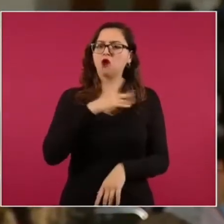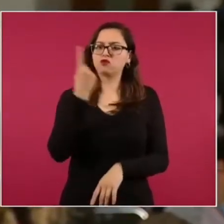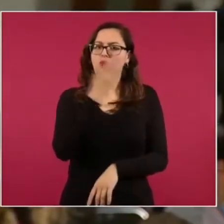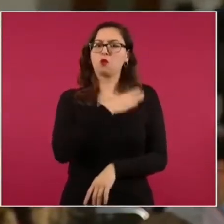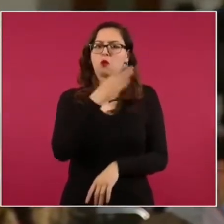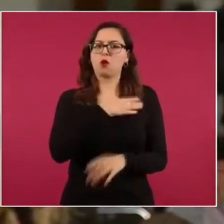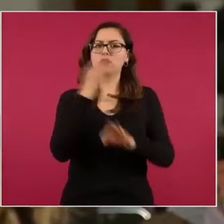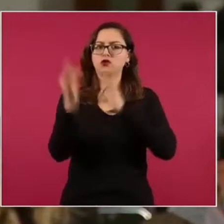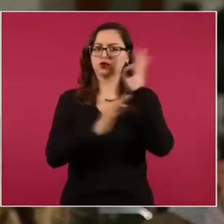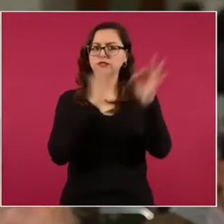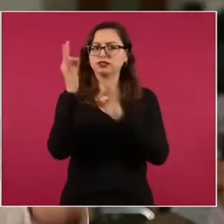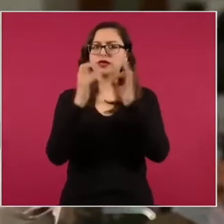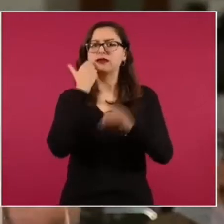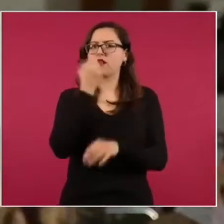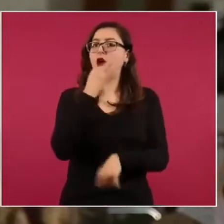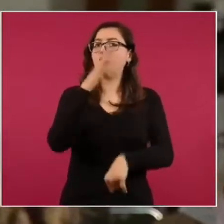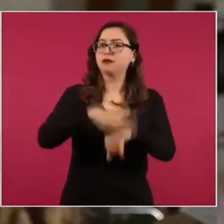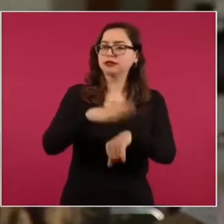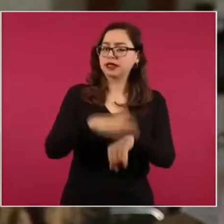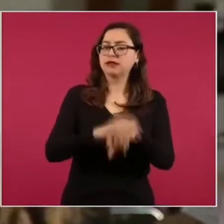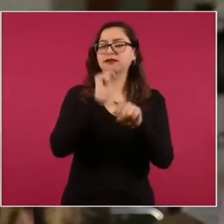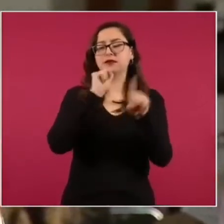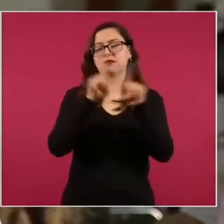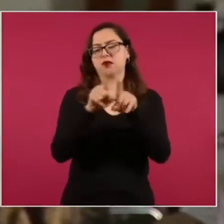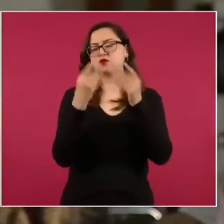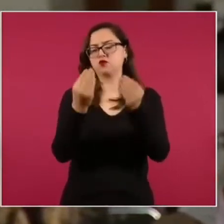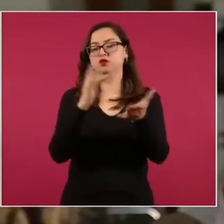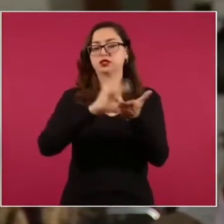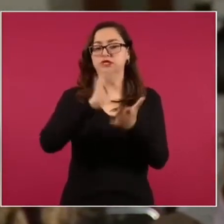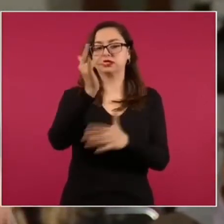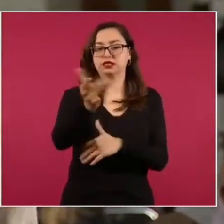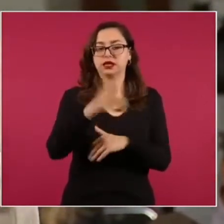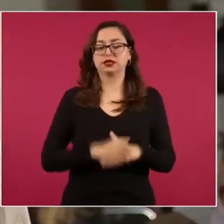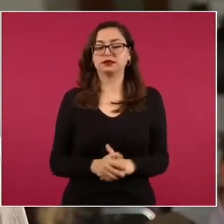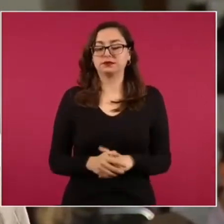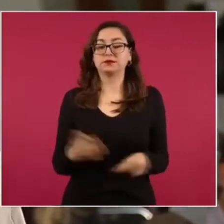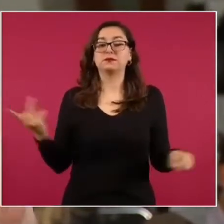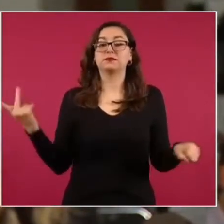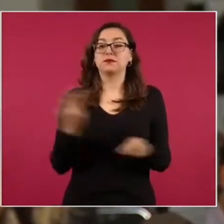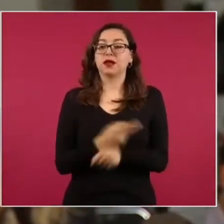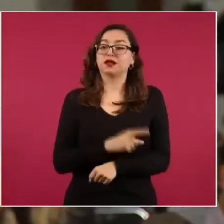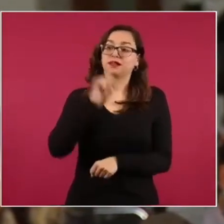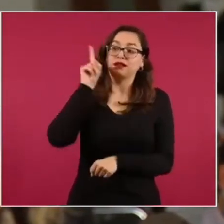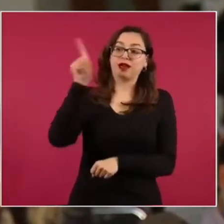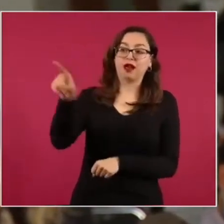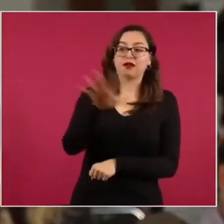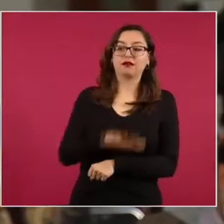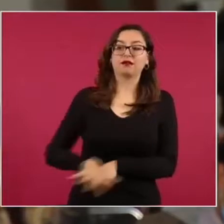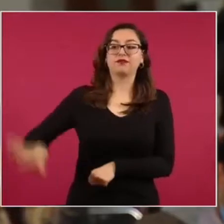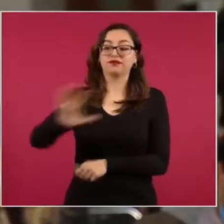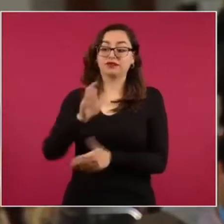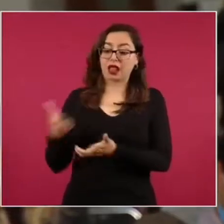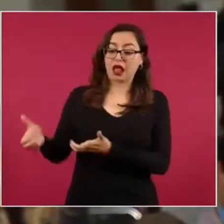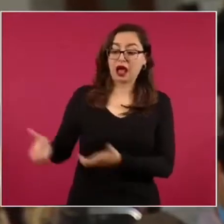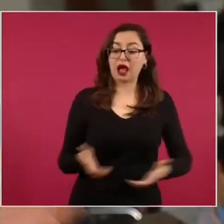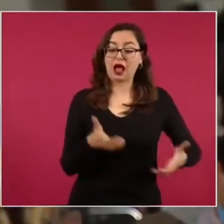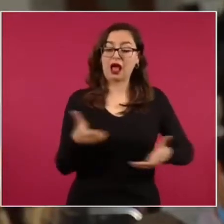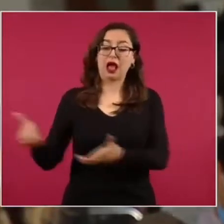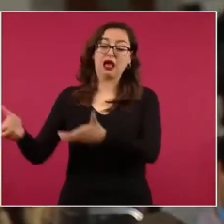gobernador Alfonso Durazo informó que finalmente la carretera interminable pues ya se terminó, por lo menos en el